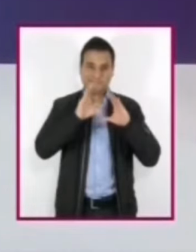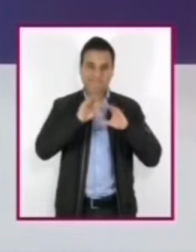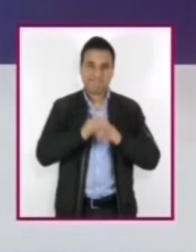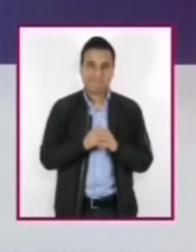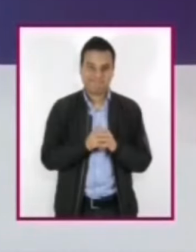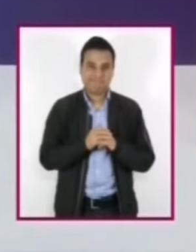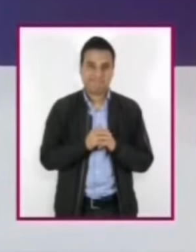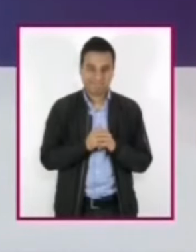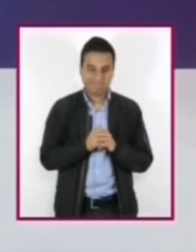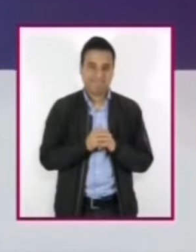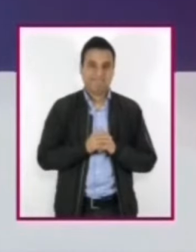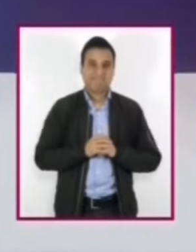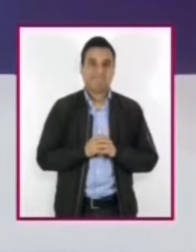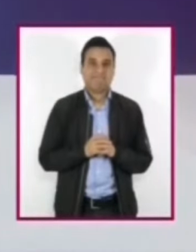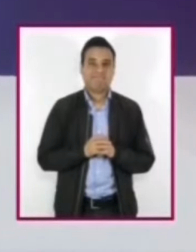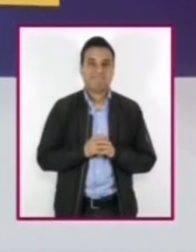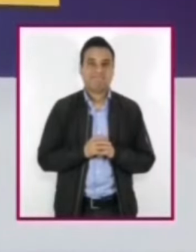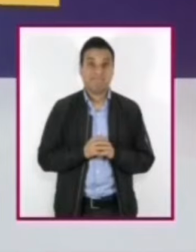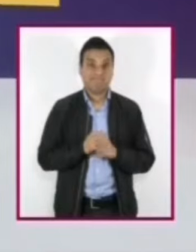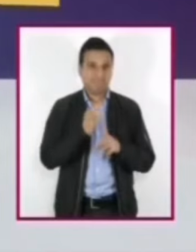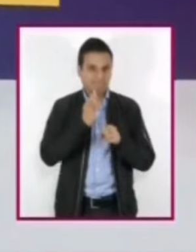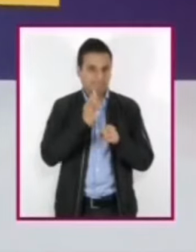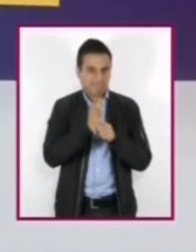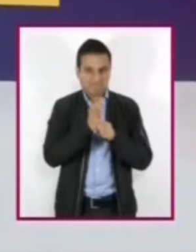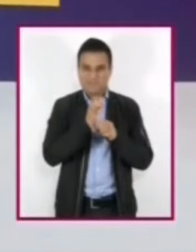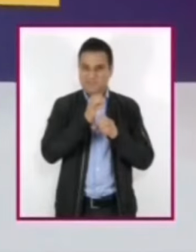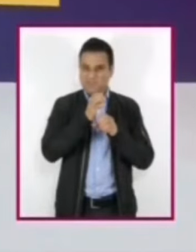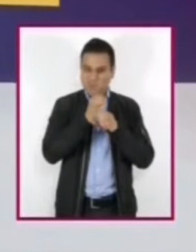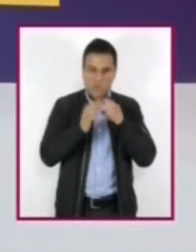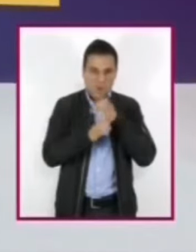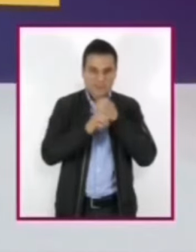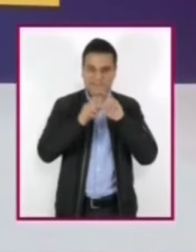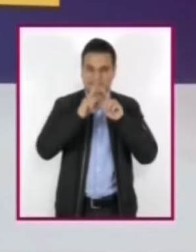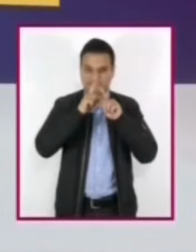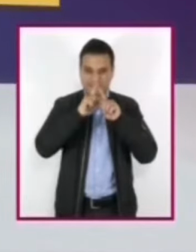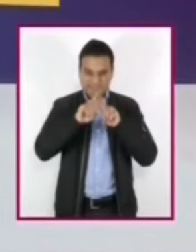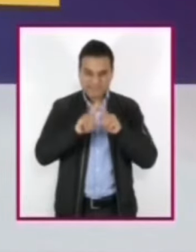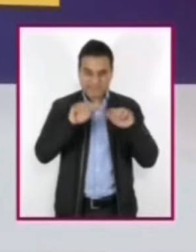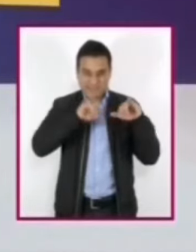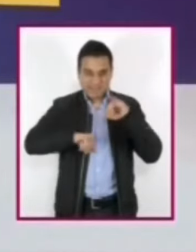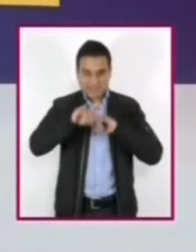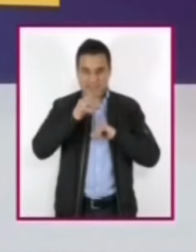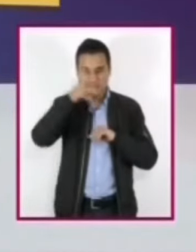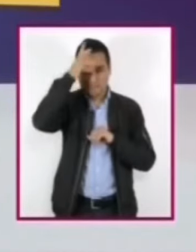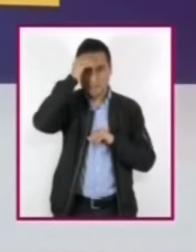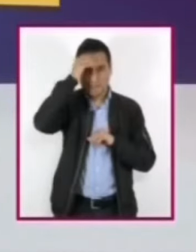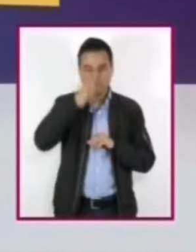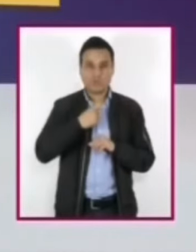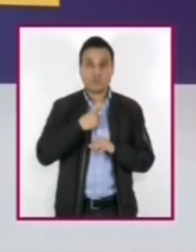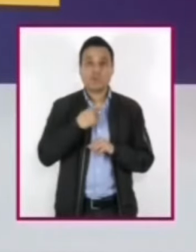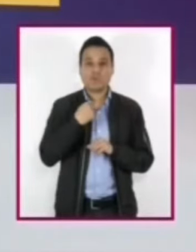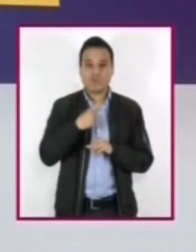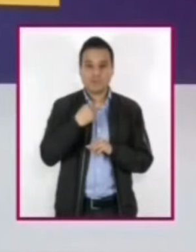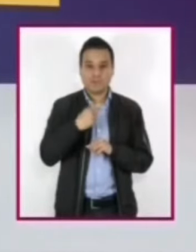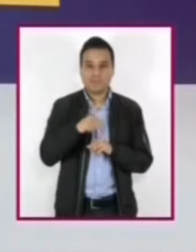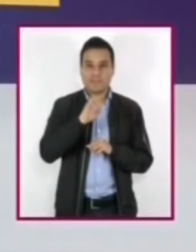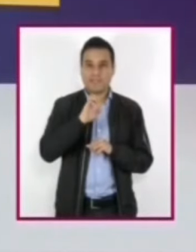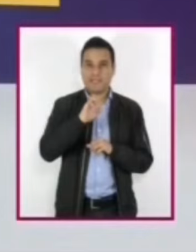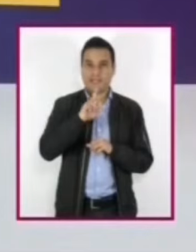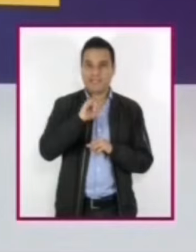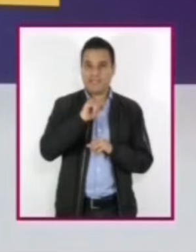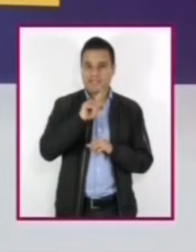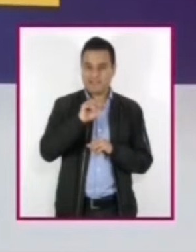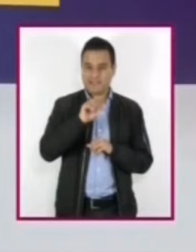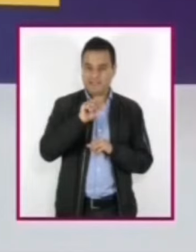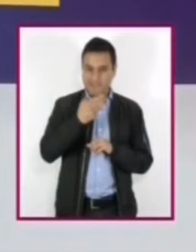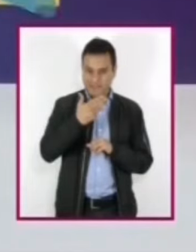sesión de Aprende en Casa 2 y descubrir juntos el maravilloso mundo de la ciencia. Mi nombre es Elizabeth Ambrosio Ramírez. Y